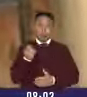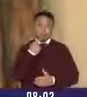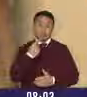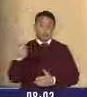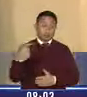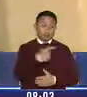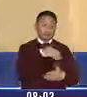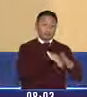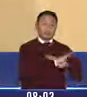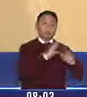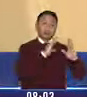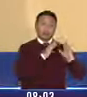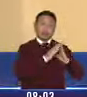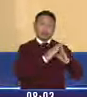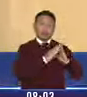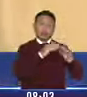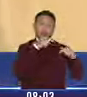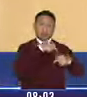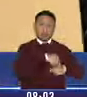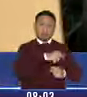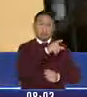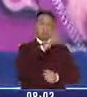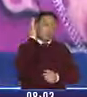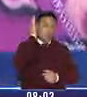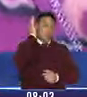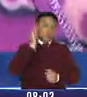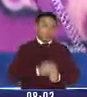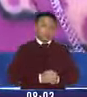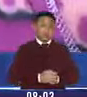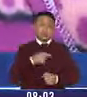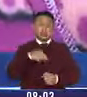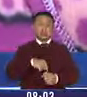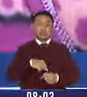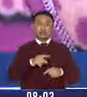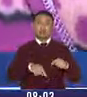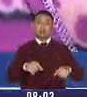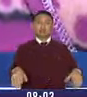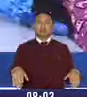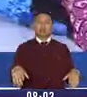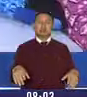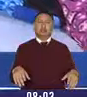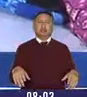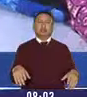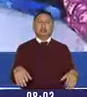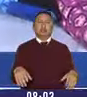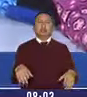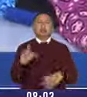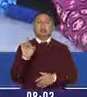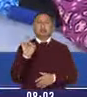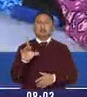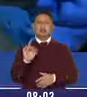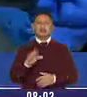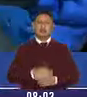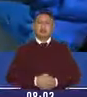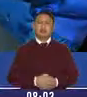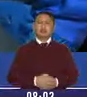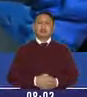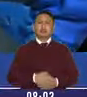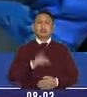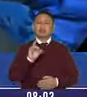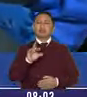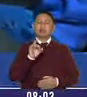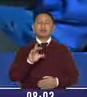Alexis. Llegamos hasta el cuarto donde está la mujer, que apenas puede mover los labios para expresar los dolores que tiene. El dolor no